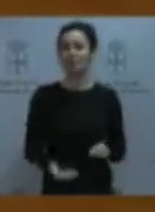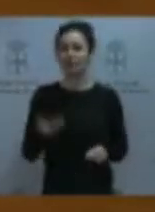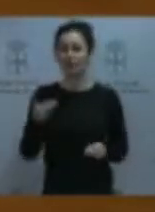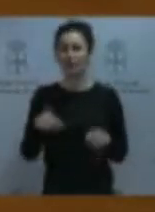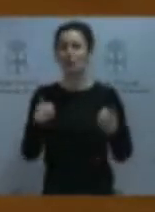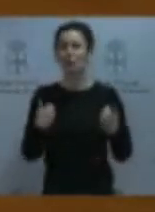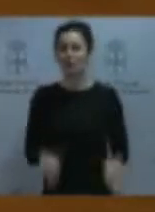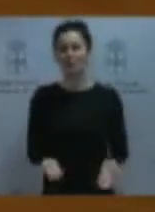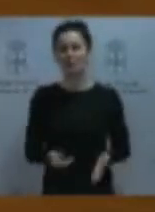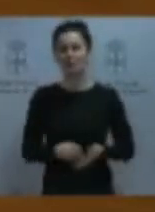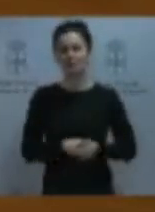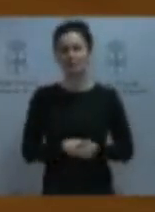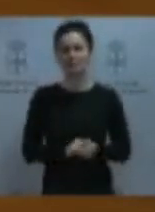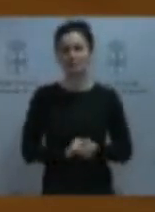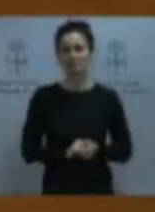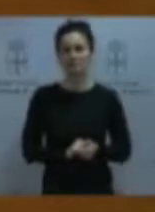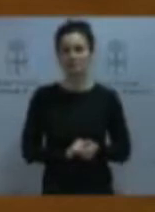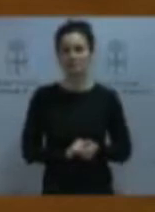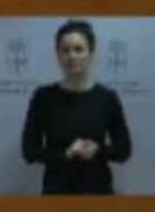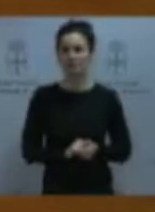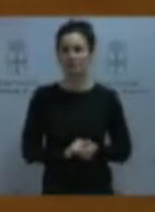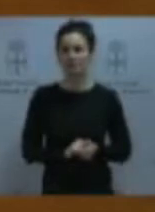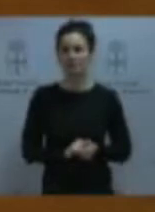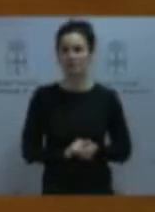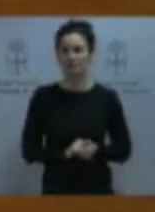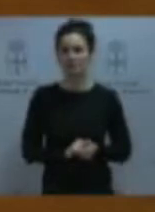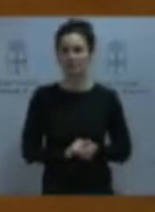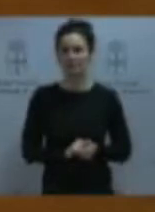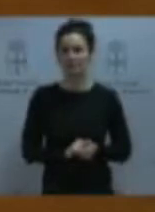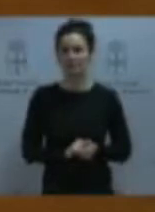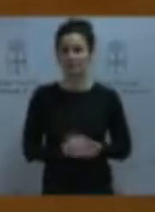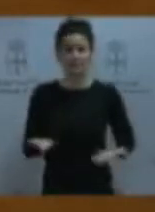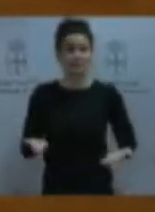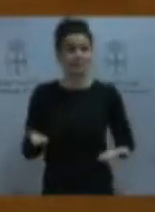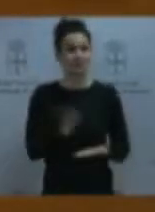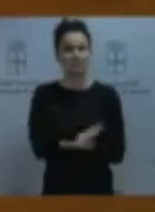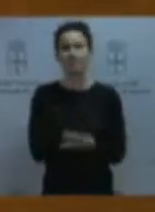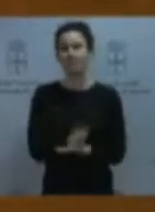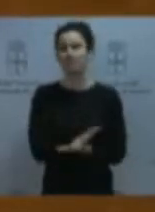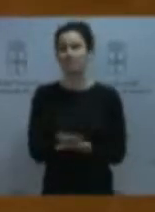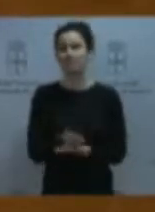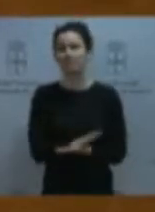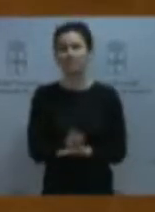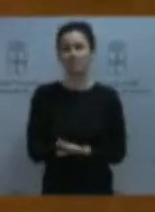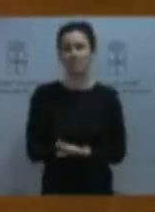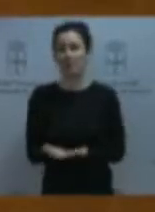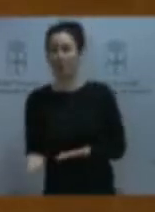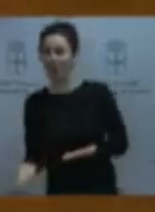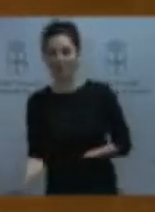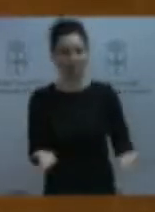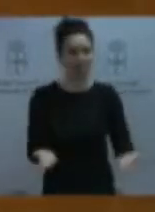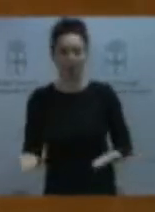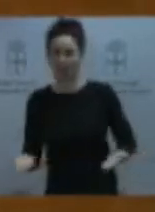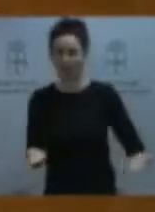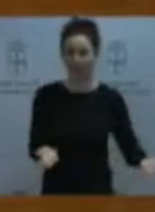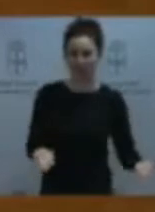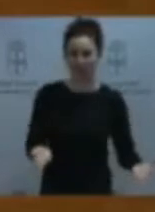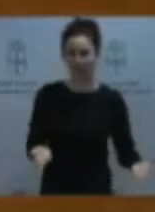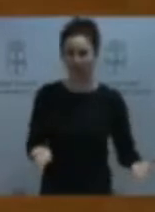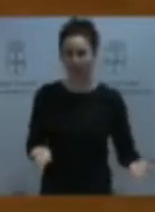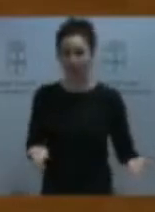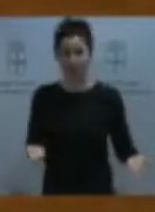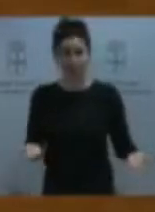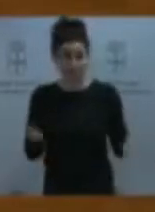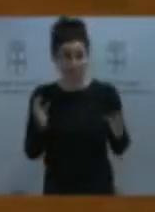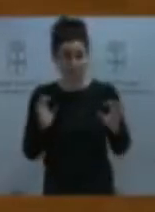la arbitrariedad que durante mucho tiempo campó en el sistema sanitario asturiano a la hora de determinar quién entra y